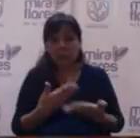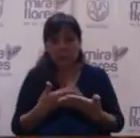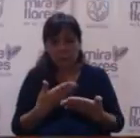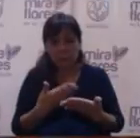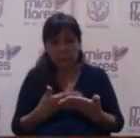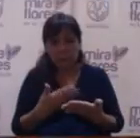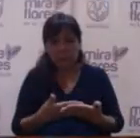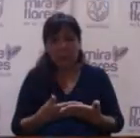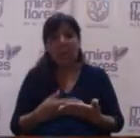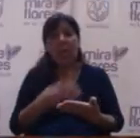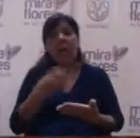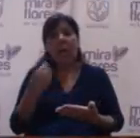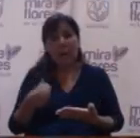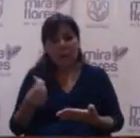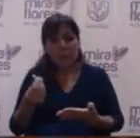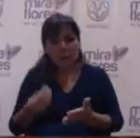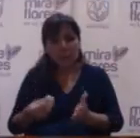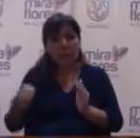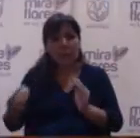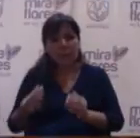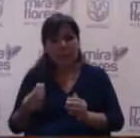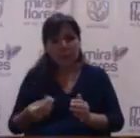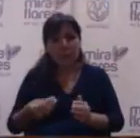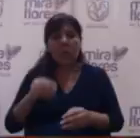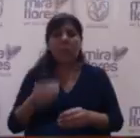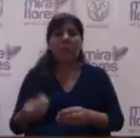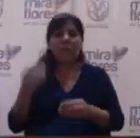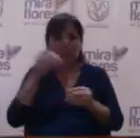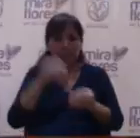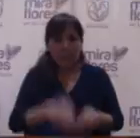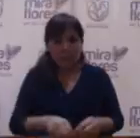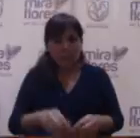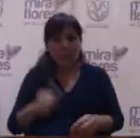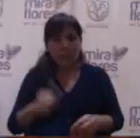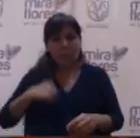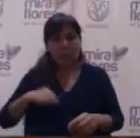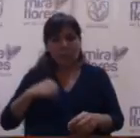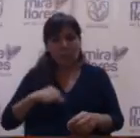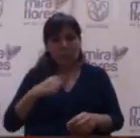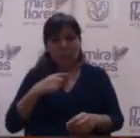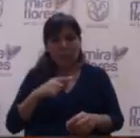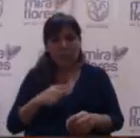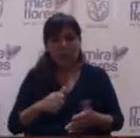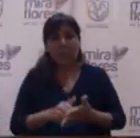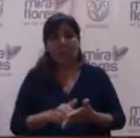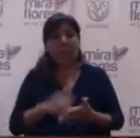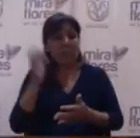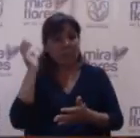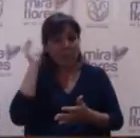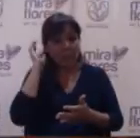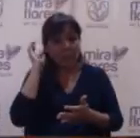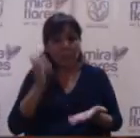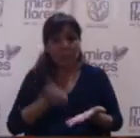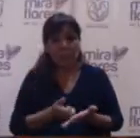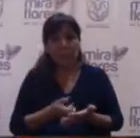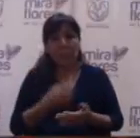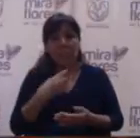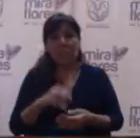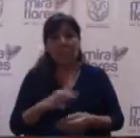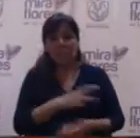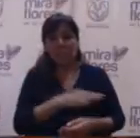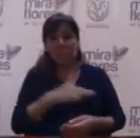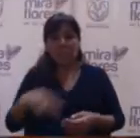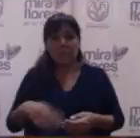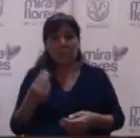Durante la gestión del doctor Jorge Muñoz Wells, todos los años hemos cumplido con la meta y el incentivo económico dado por el Ministerio de Economía ha